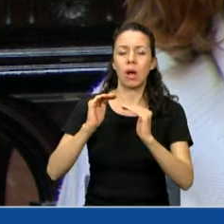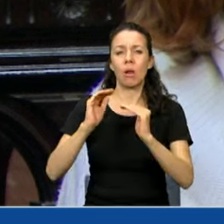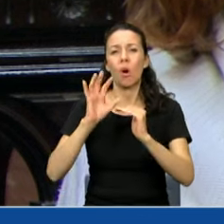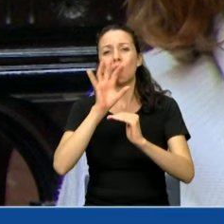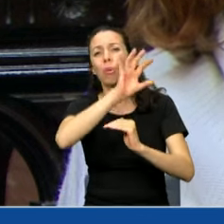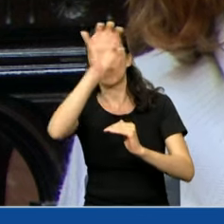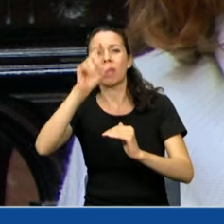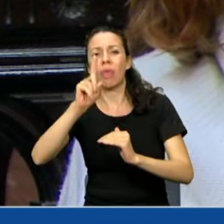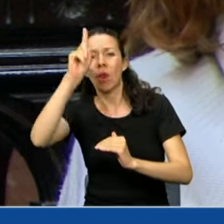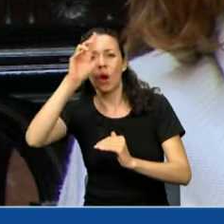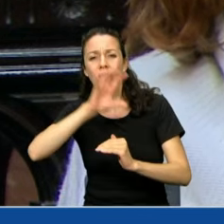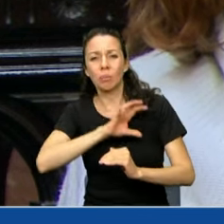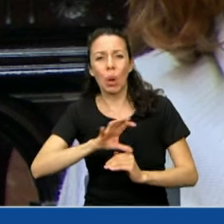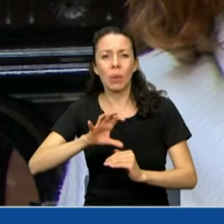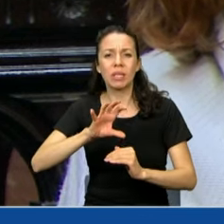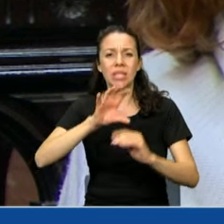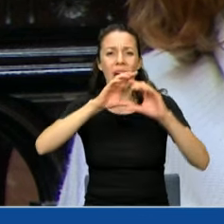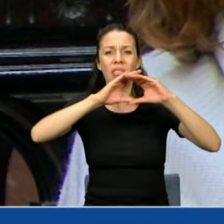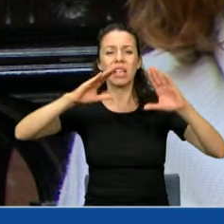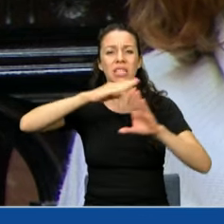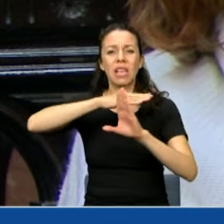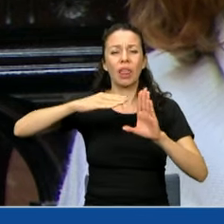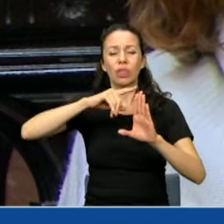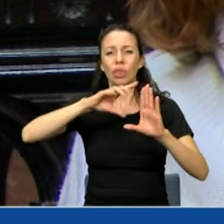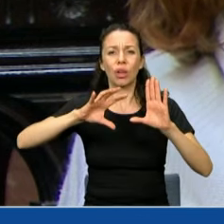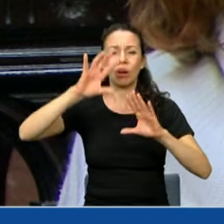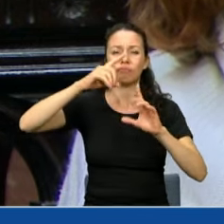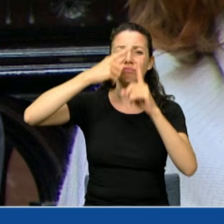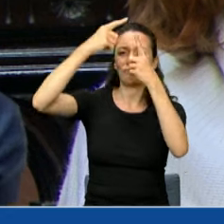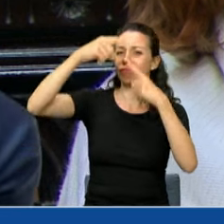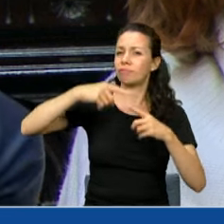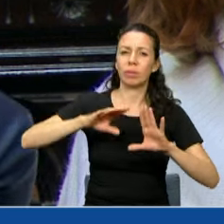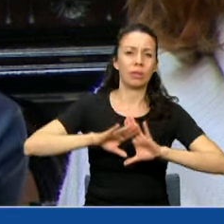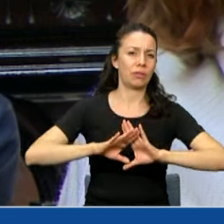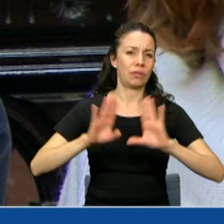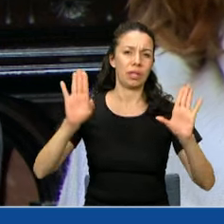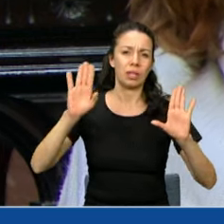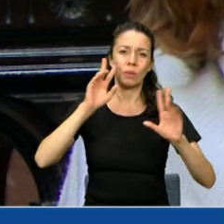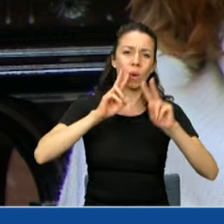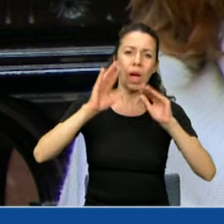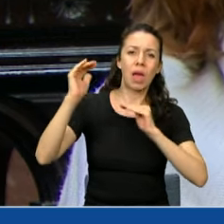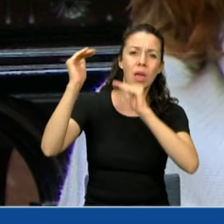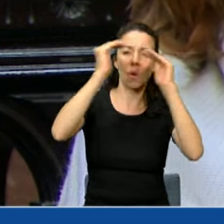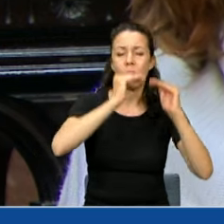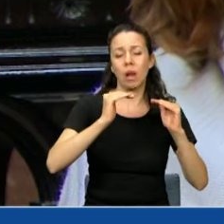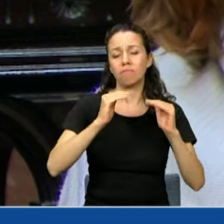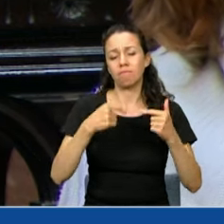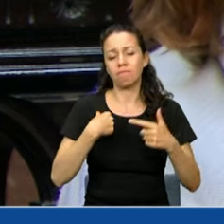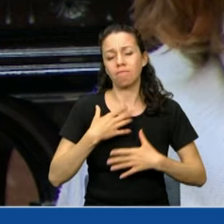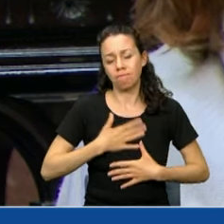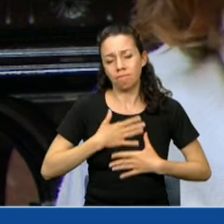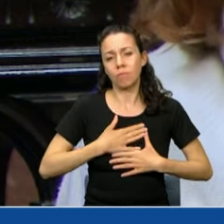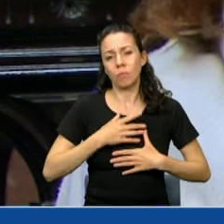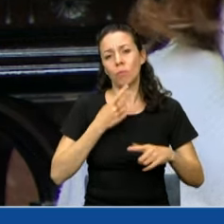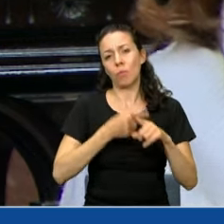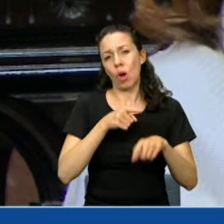centro la verdad que celebro nuevamente la la sanción de este de este proyecto